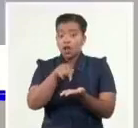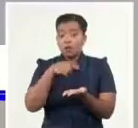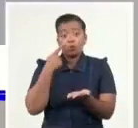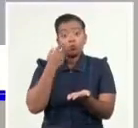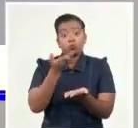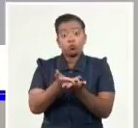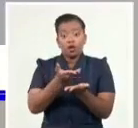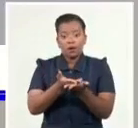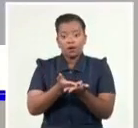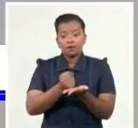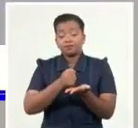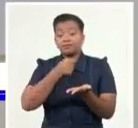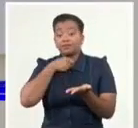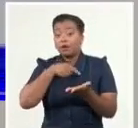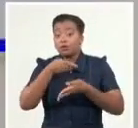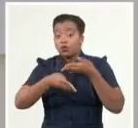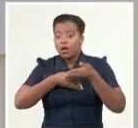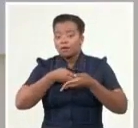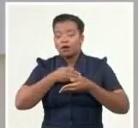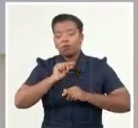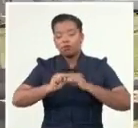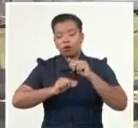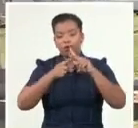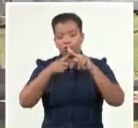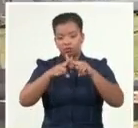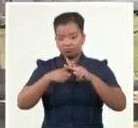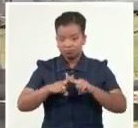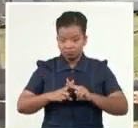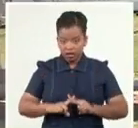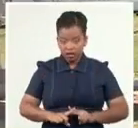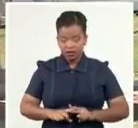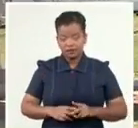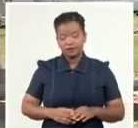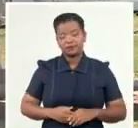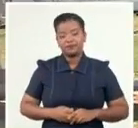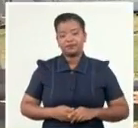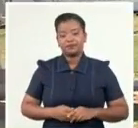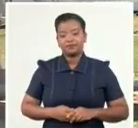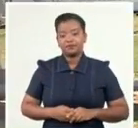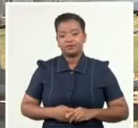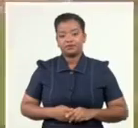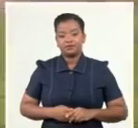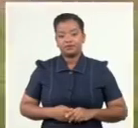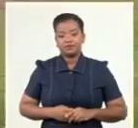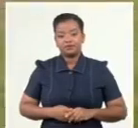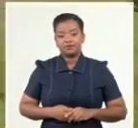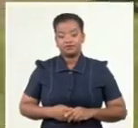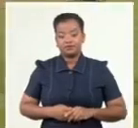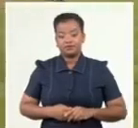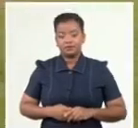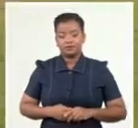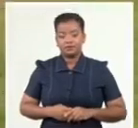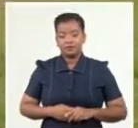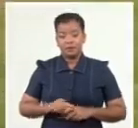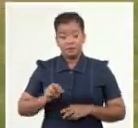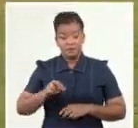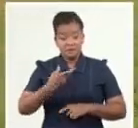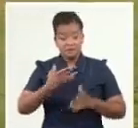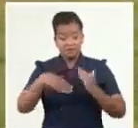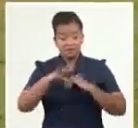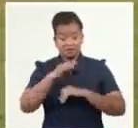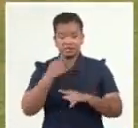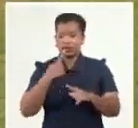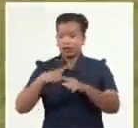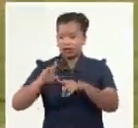hay que ir ajustando para que la operación sea adecuada y además sea sostenible en el tiempo. Inés María, en otro